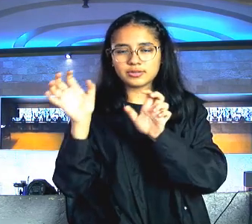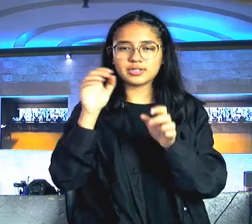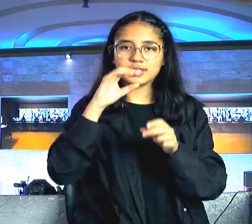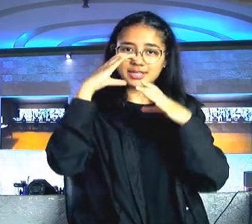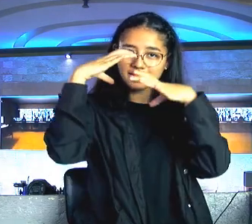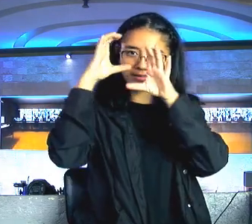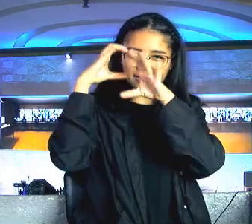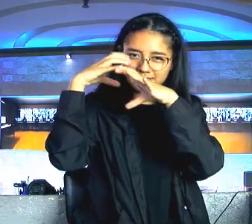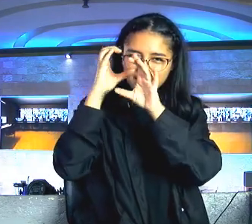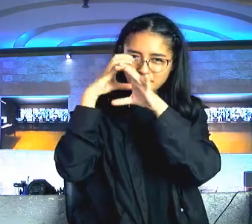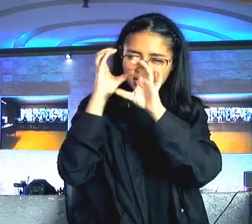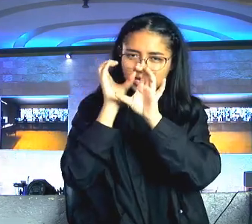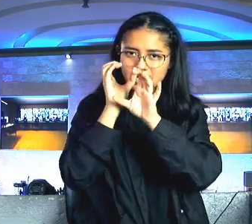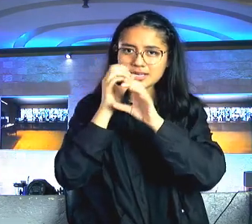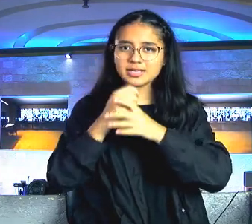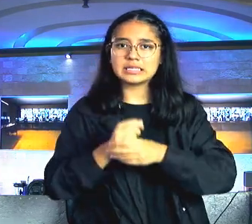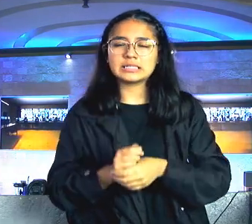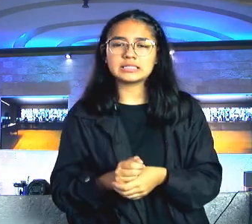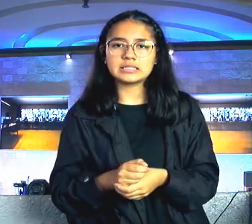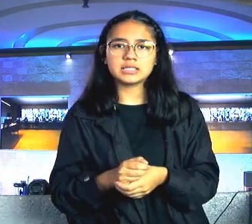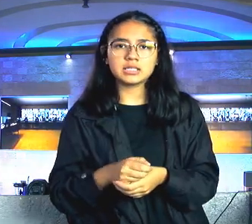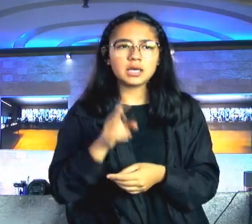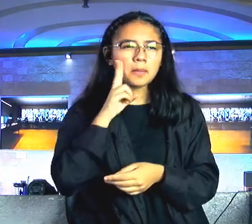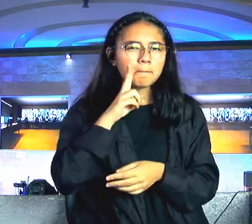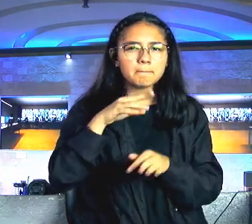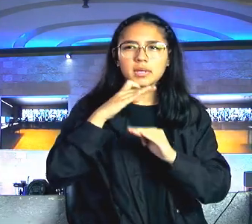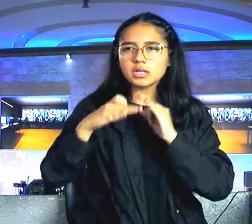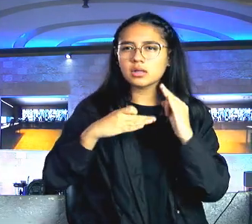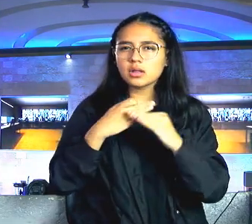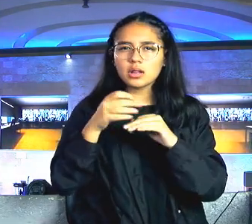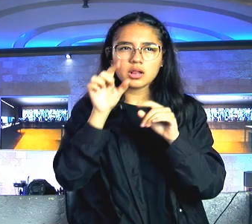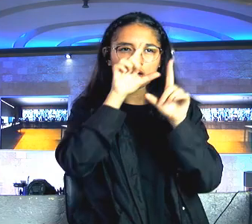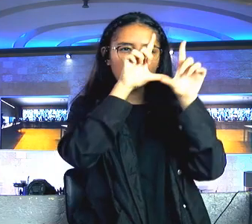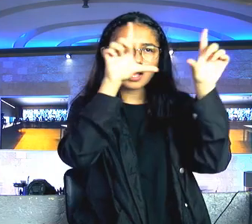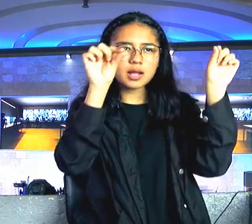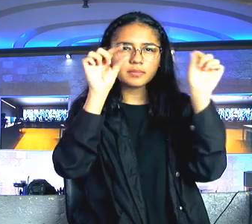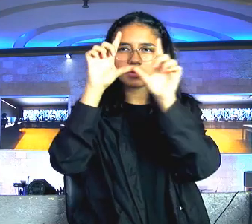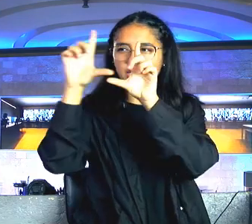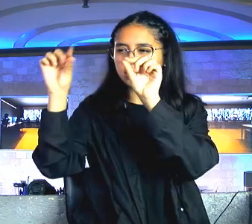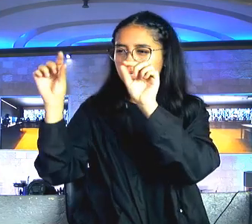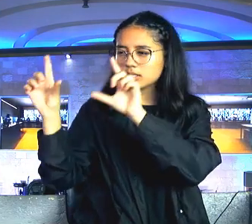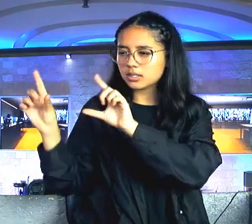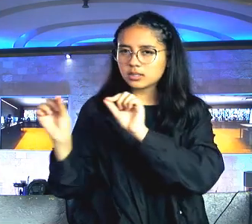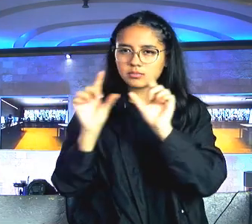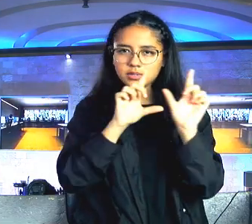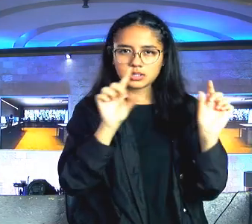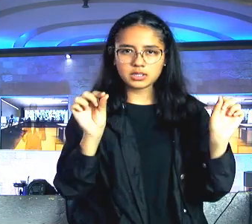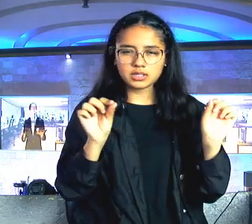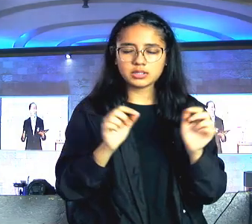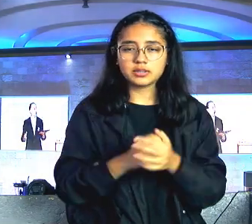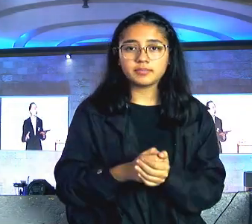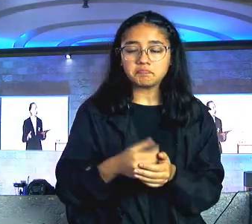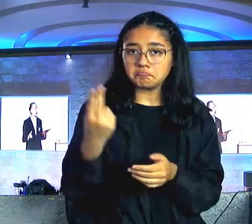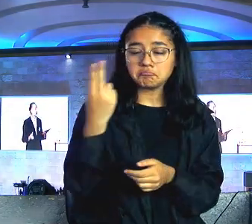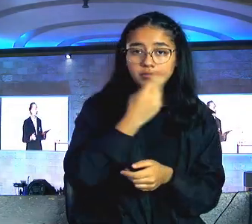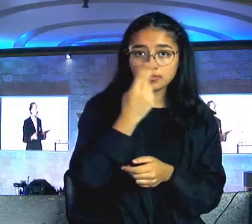del municipio y obviamente si hay 800 cámaras necesitarás por lo